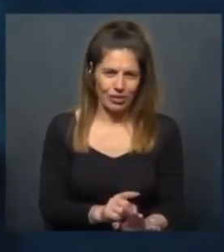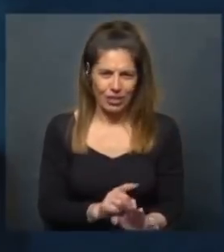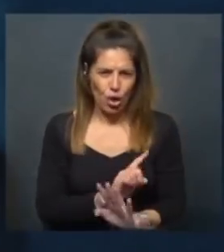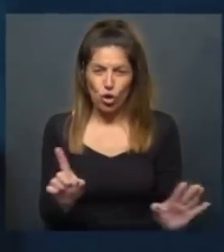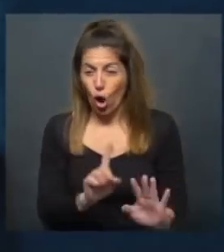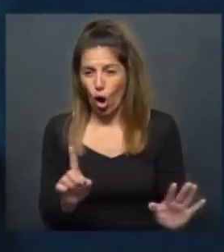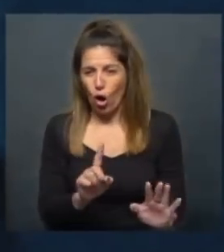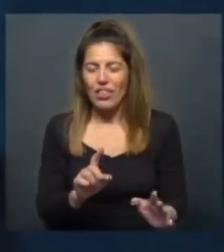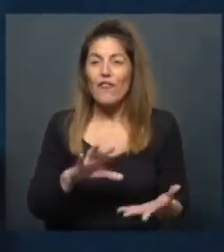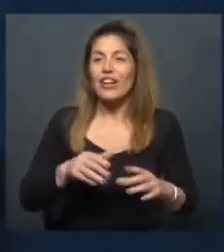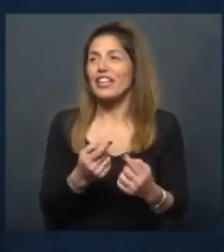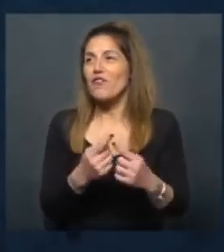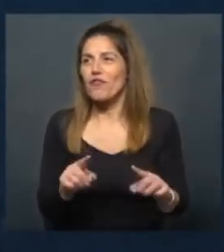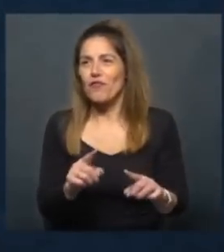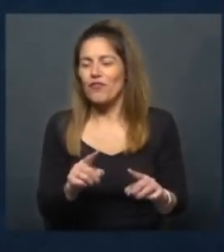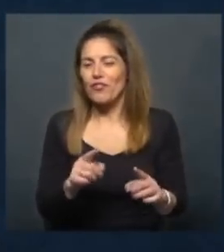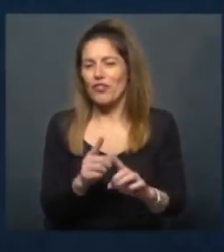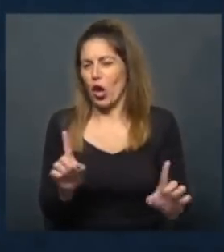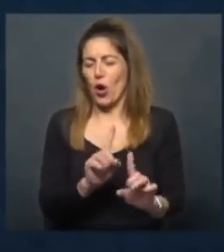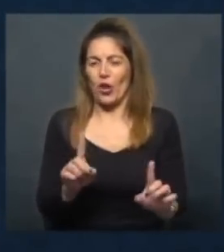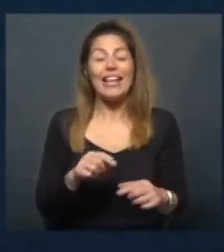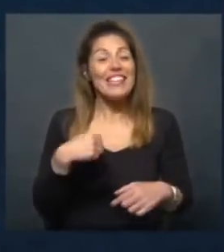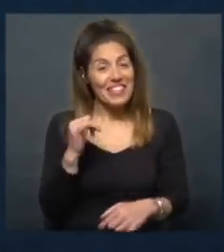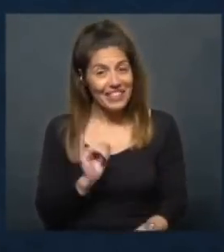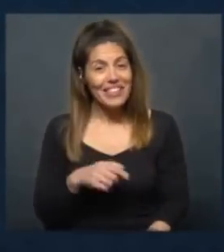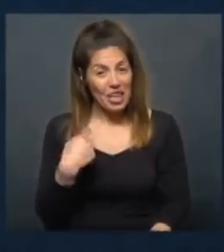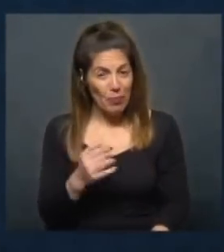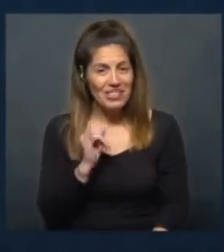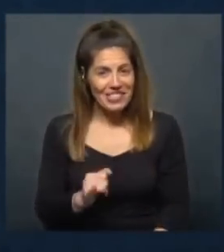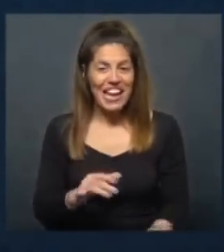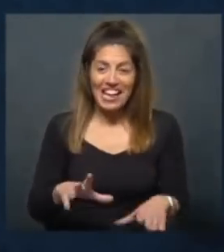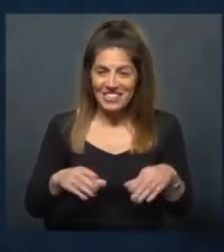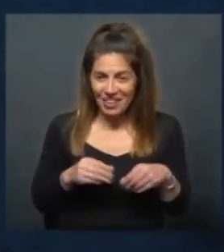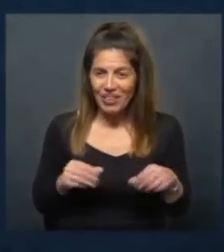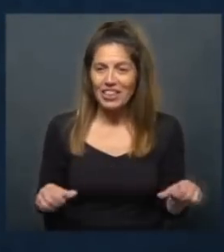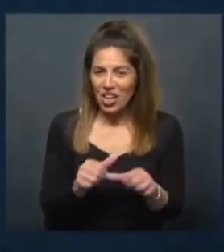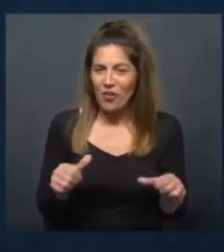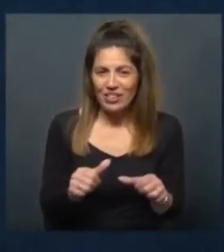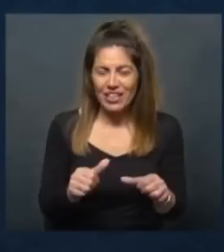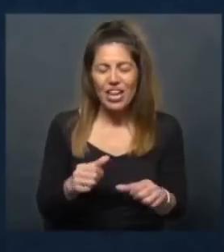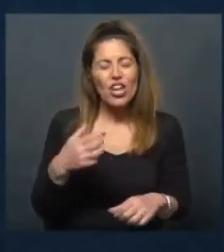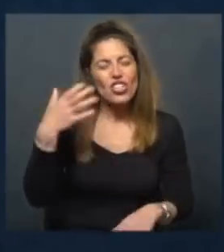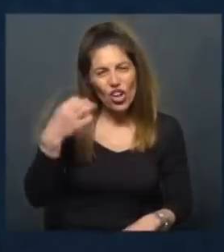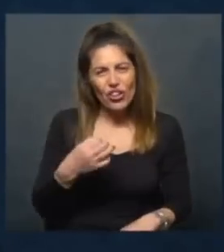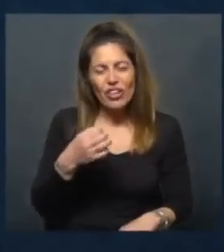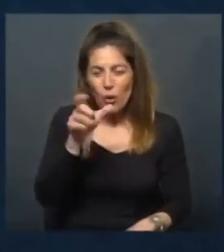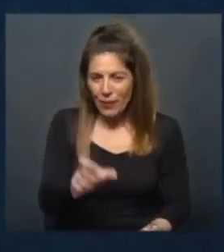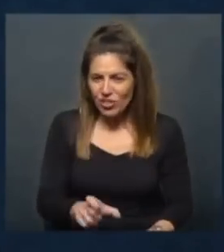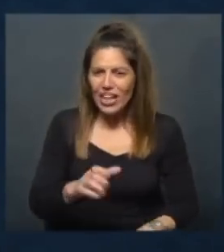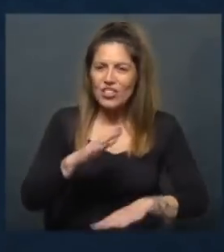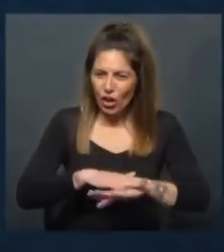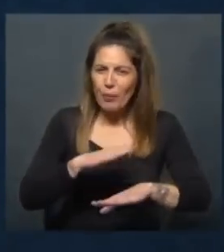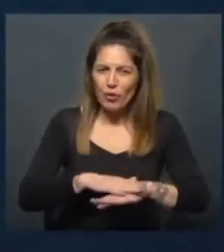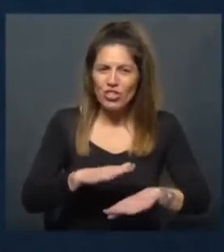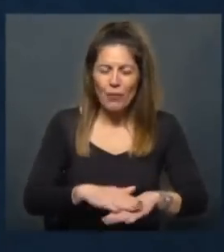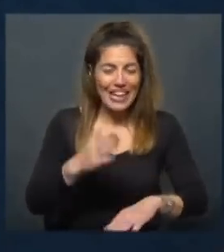de distintos tonos y después terminan accediendo y haciendo yo creo que son personas como muy responsables que saben que pueden hacerlo